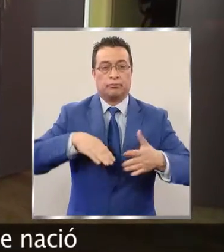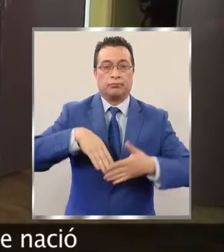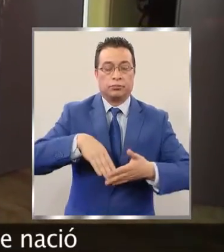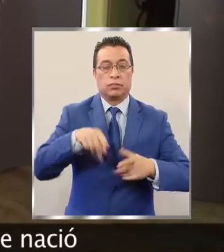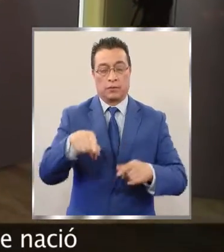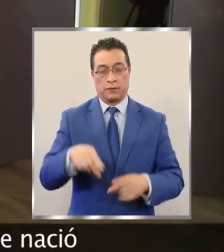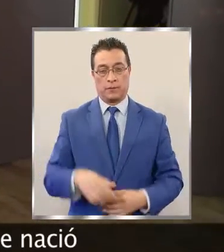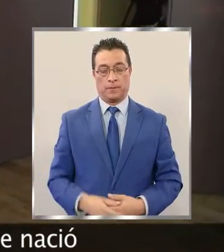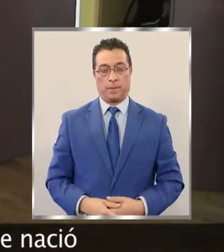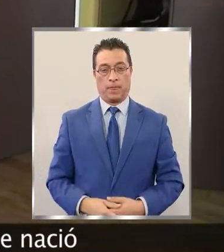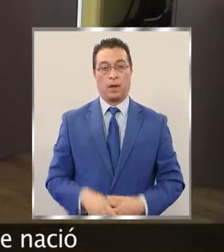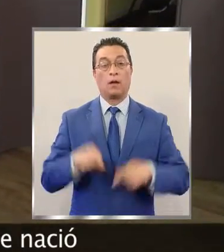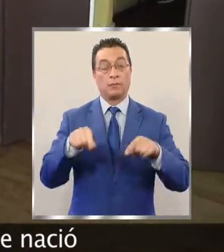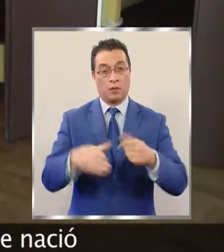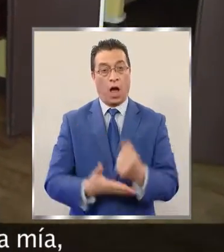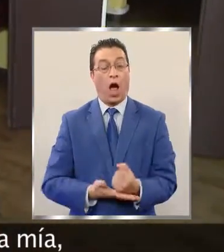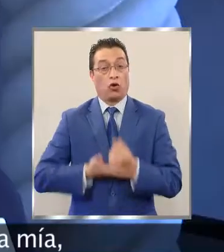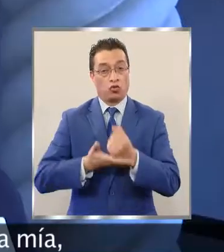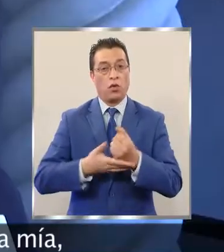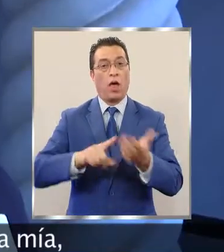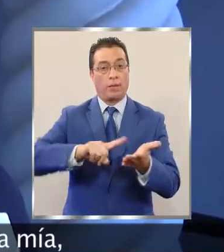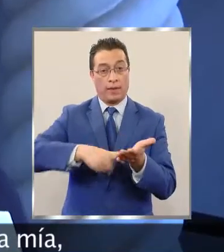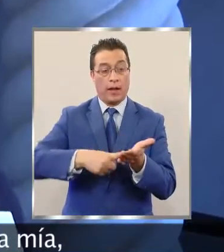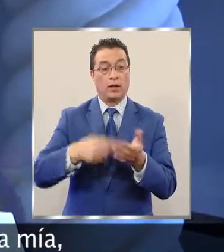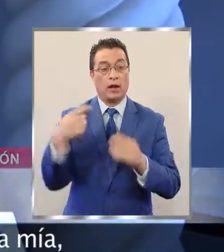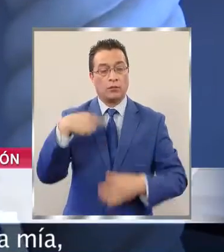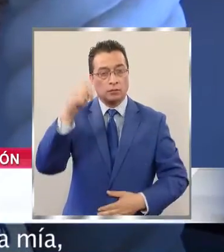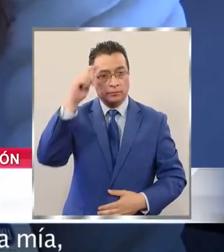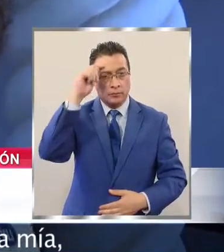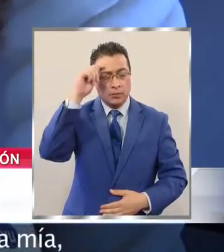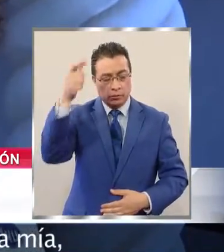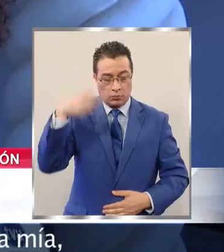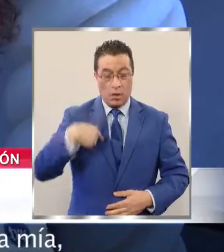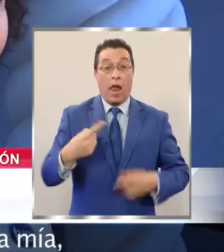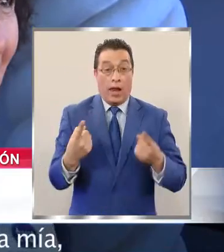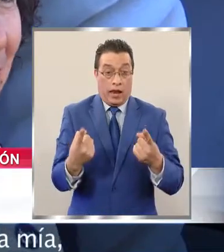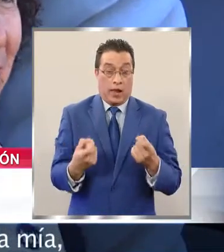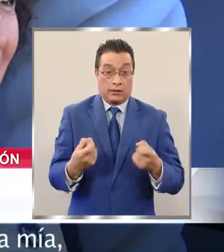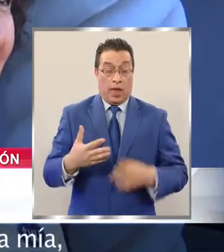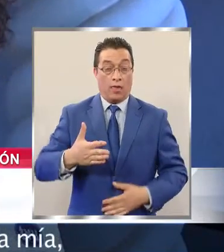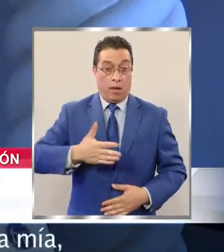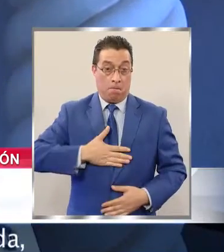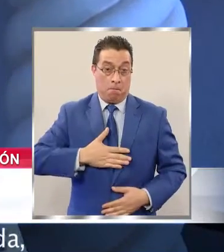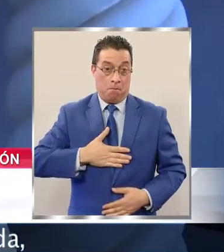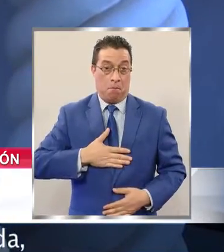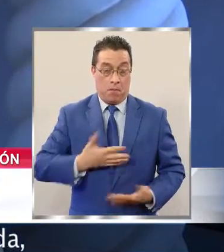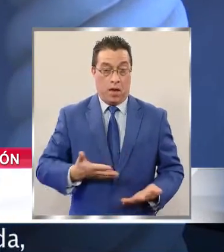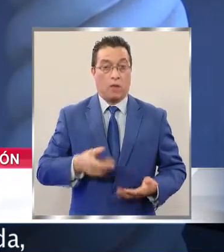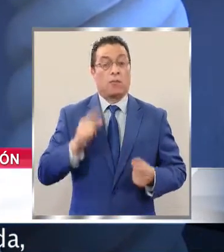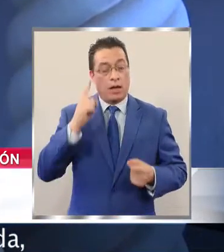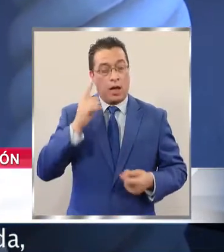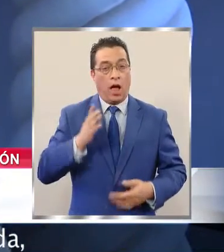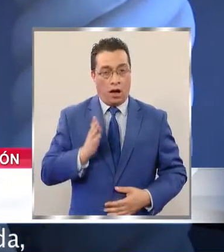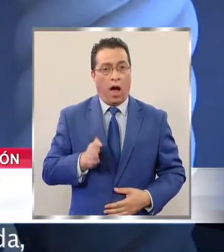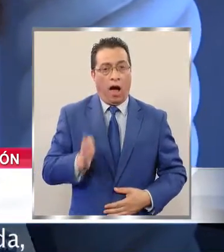técnica que nació por la necesidad propia mía de avanzar sin